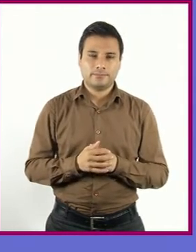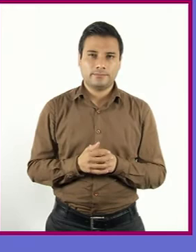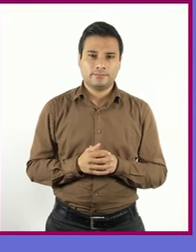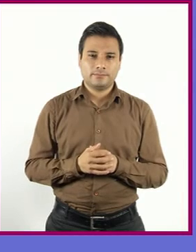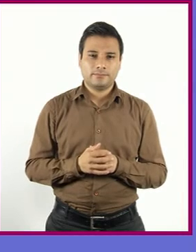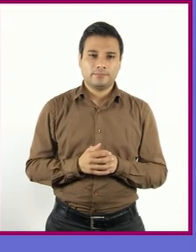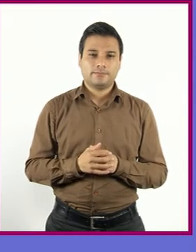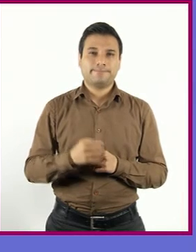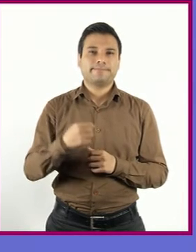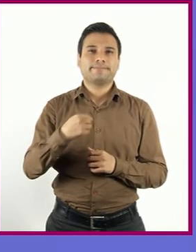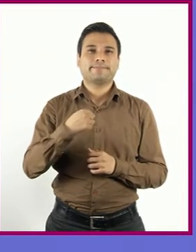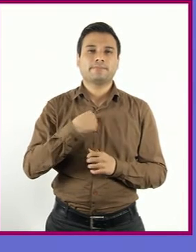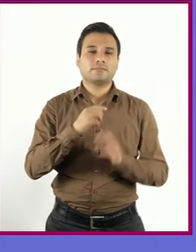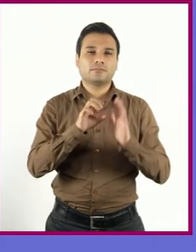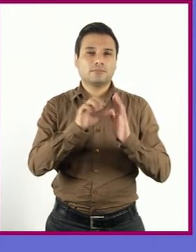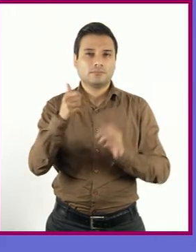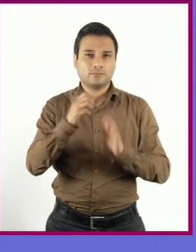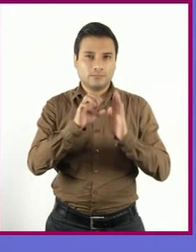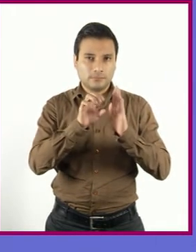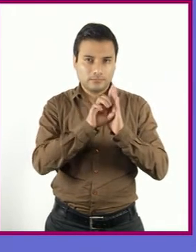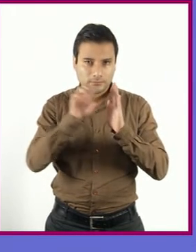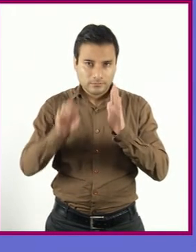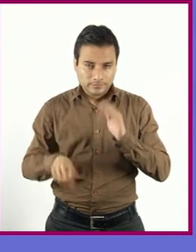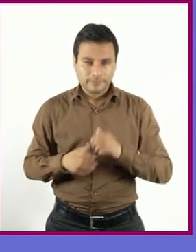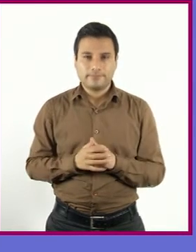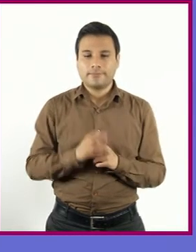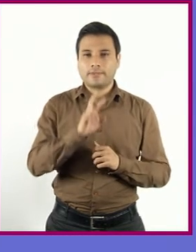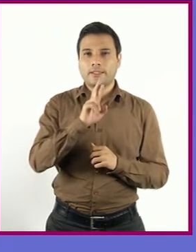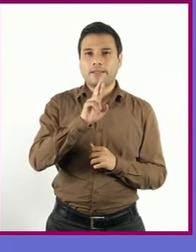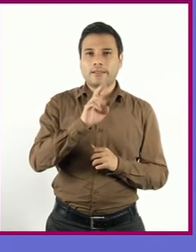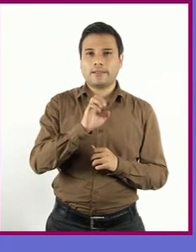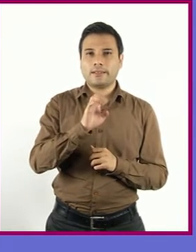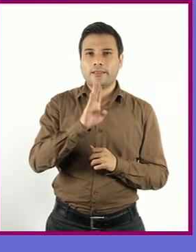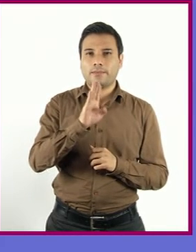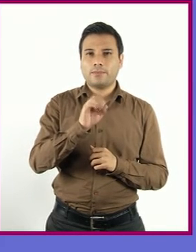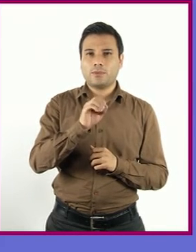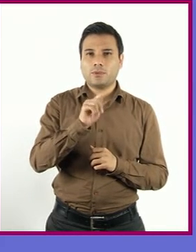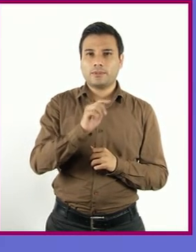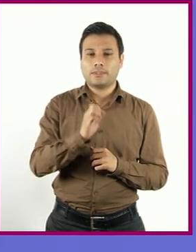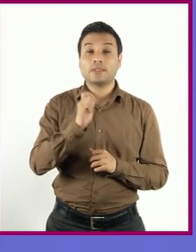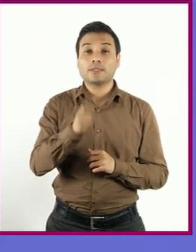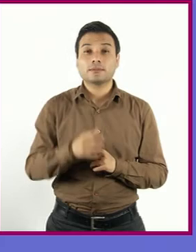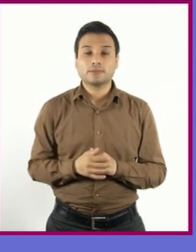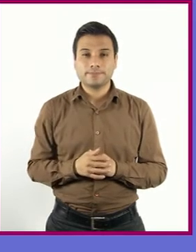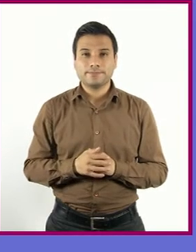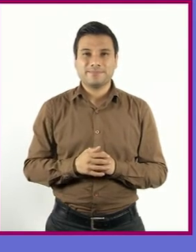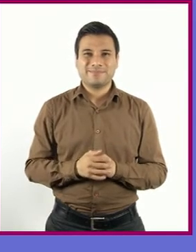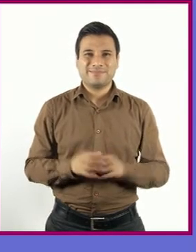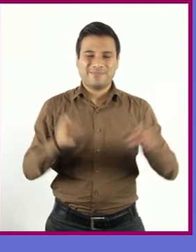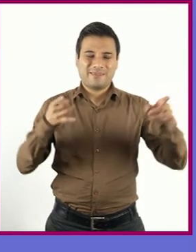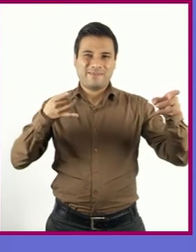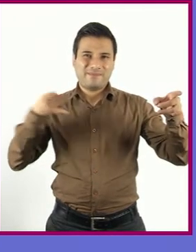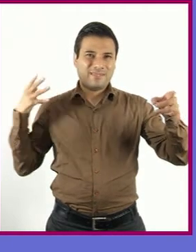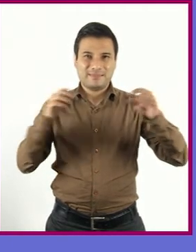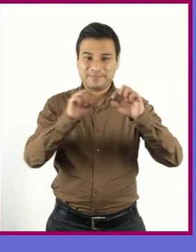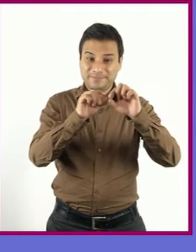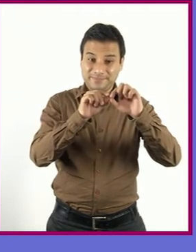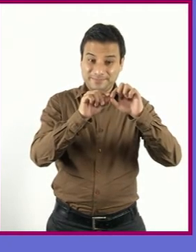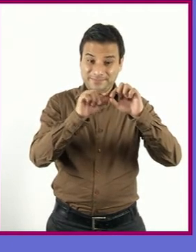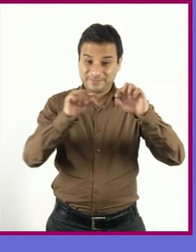términos característicos como rebote, que significa que la flecha al llegar a la